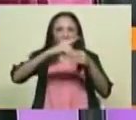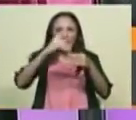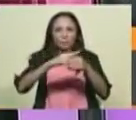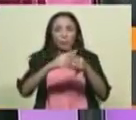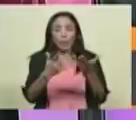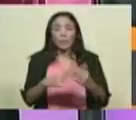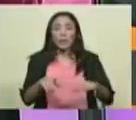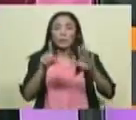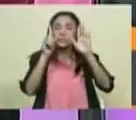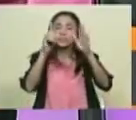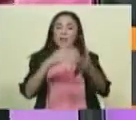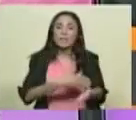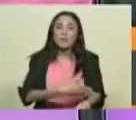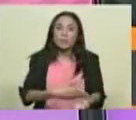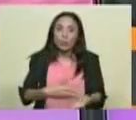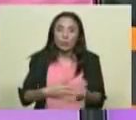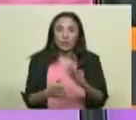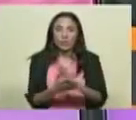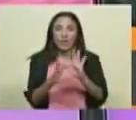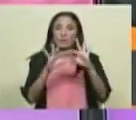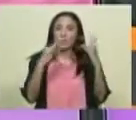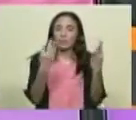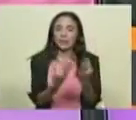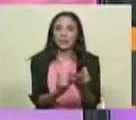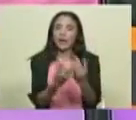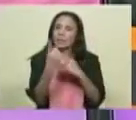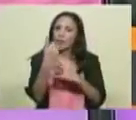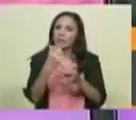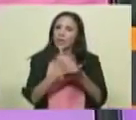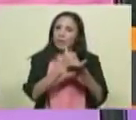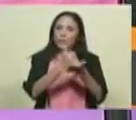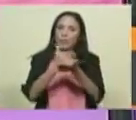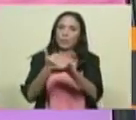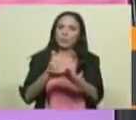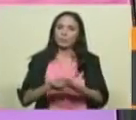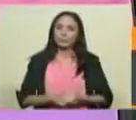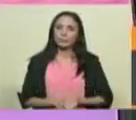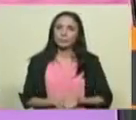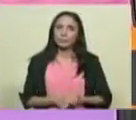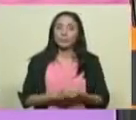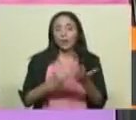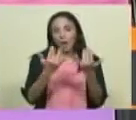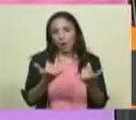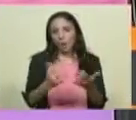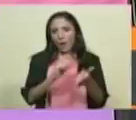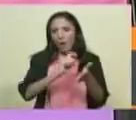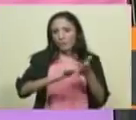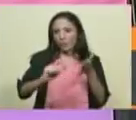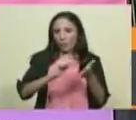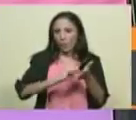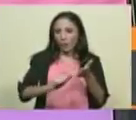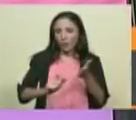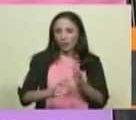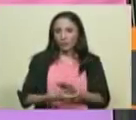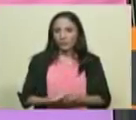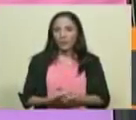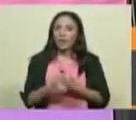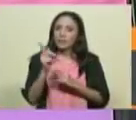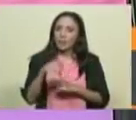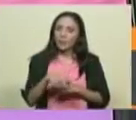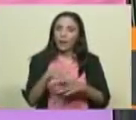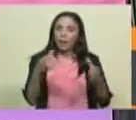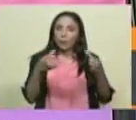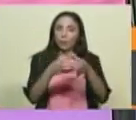casi 6 millones, Tarek. Y ahora con la aplicación del código QR y la visita del movimiento